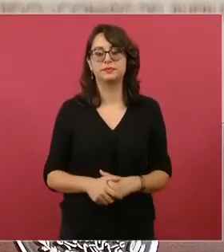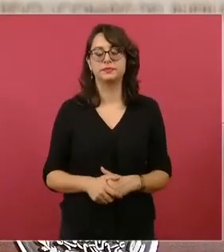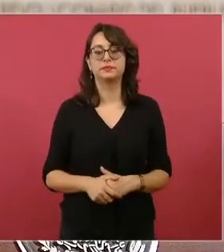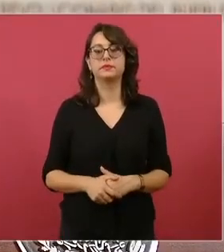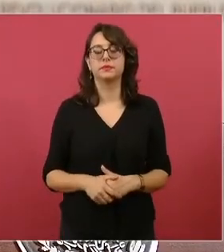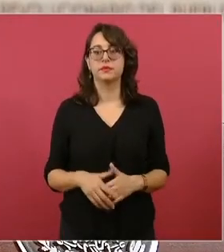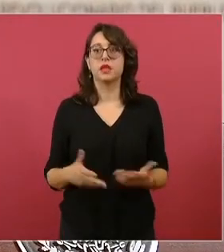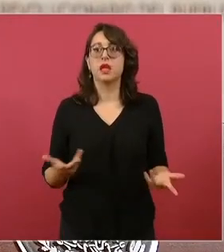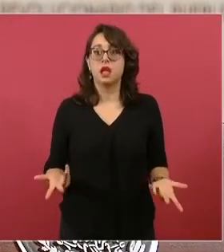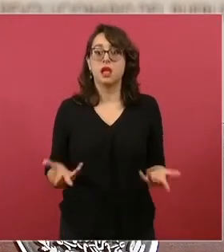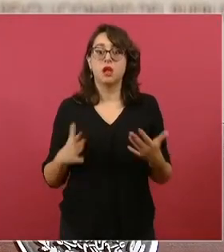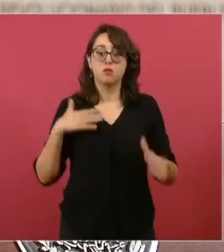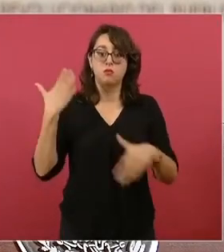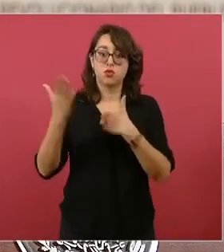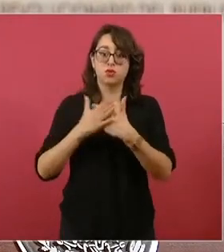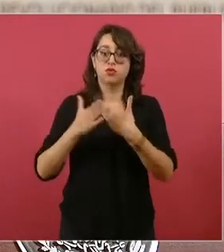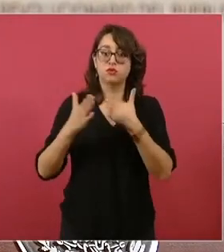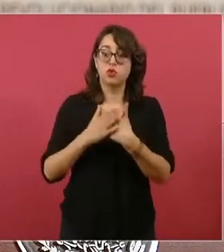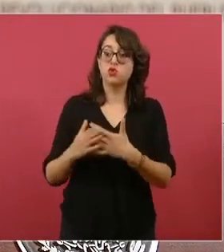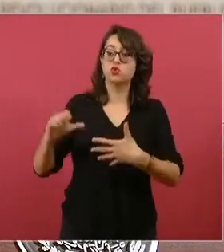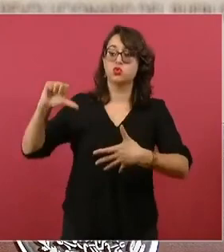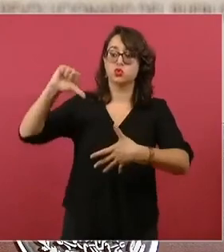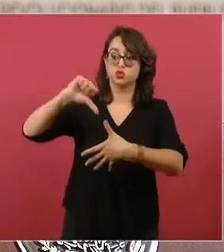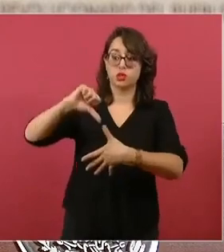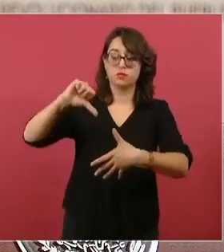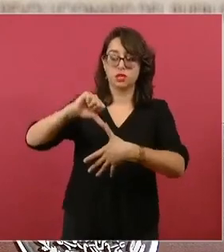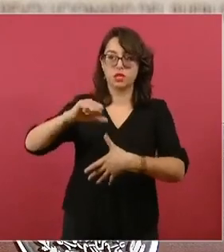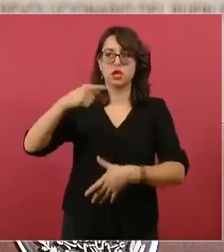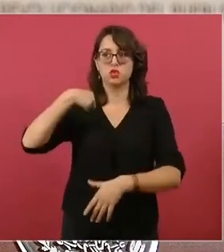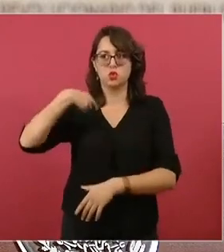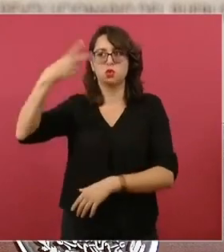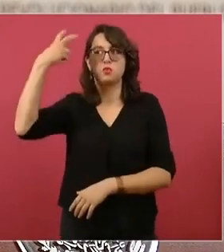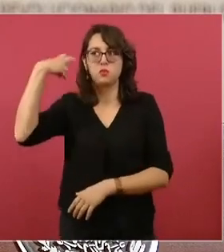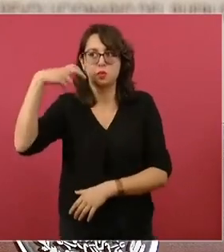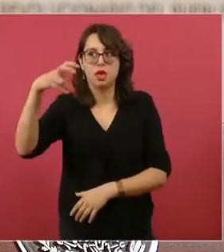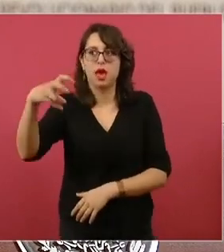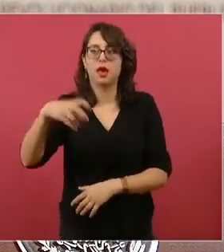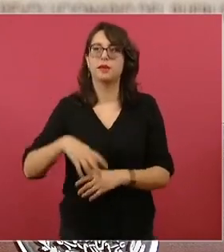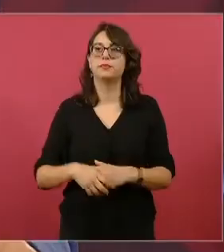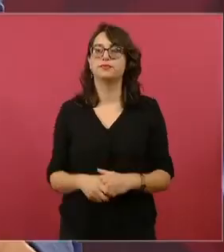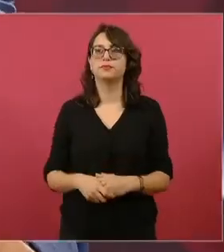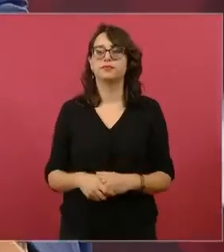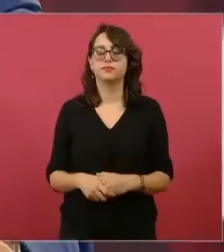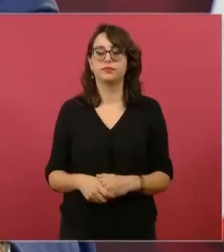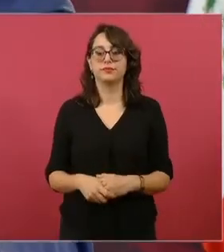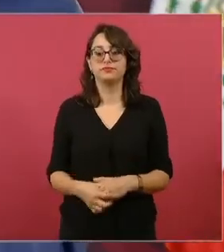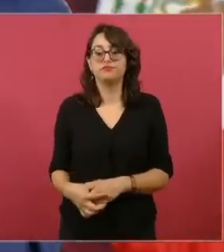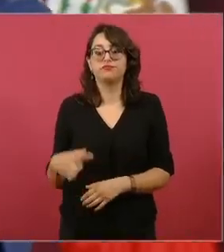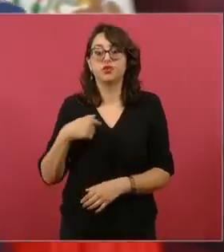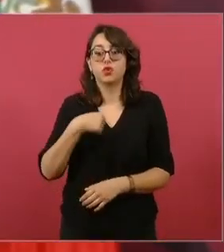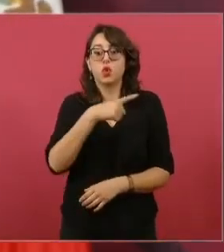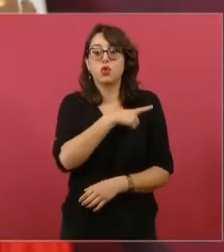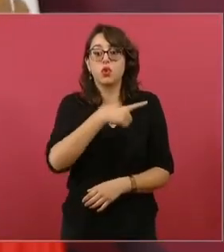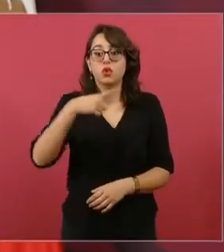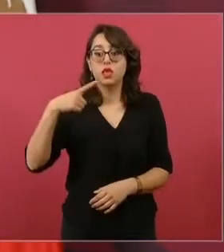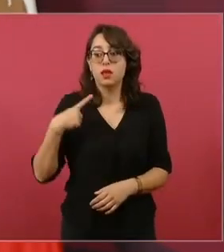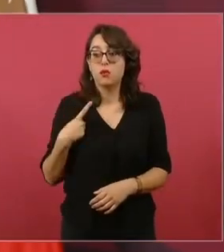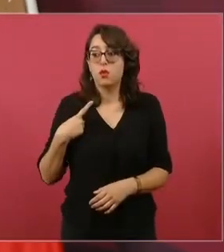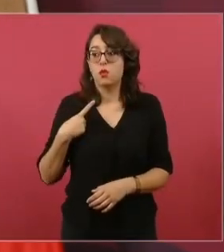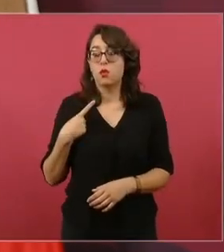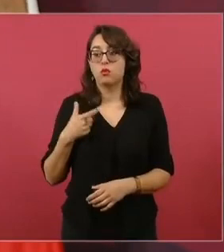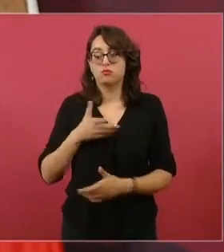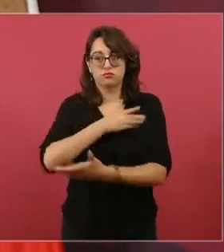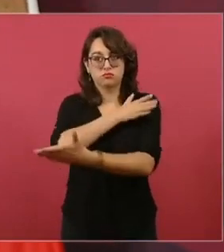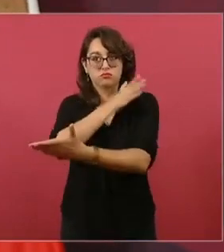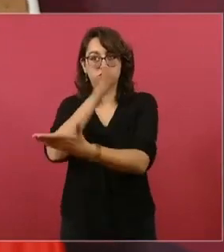Sudamérica, tengo pensado ir a Chile. Eso es lo que he decidido, nada más. Todavía